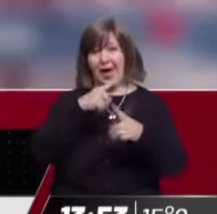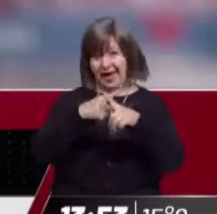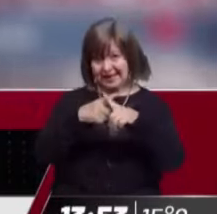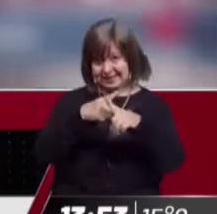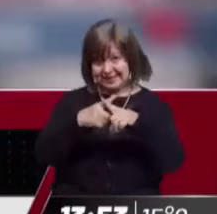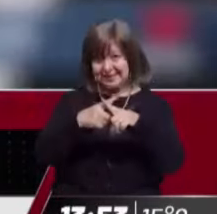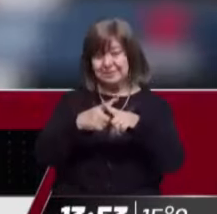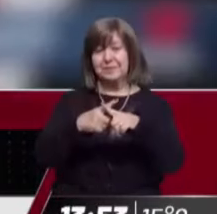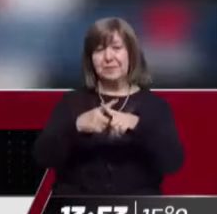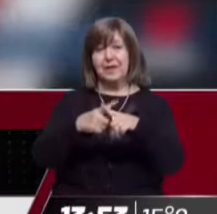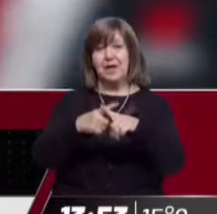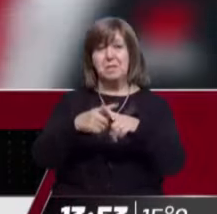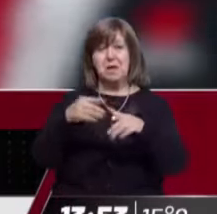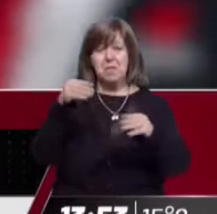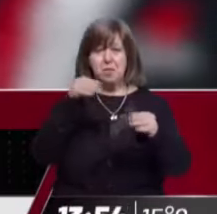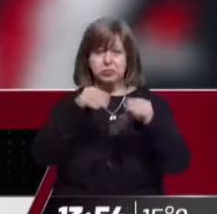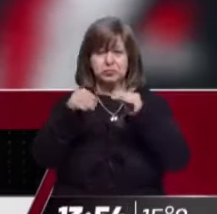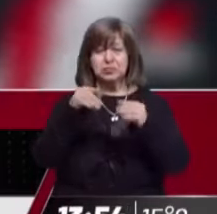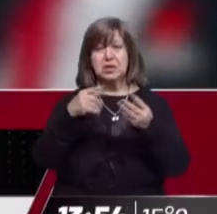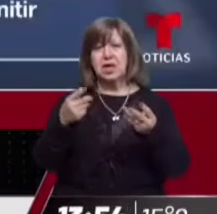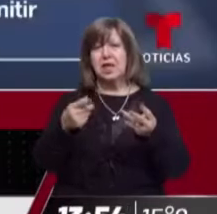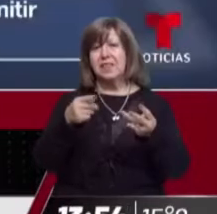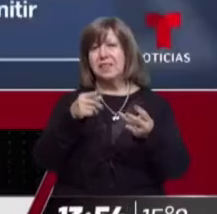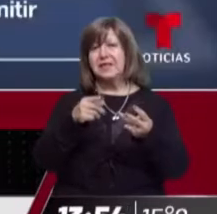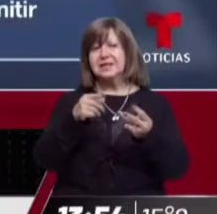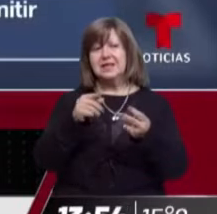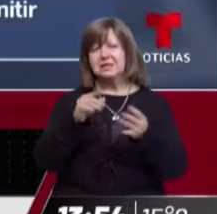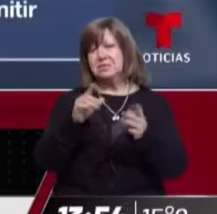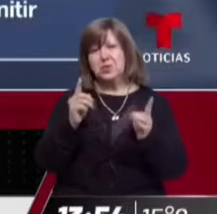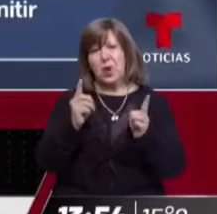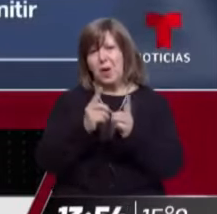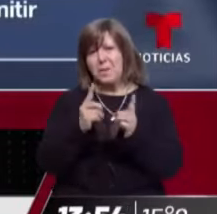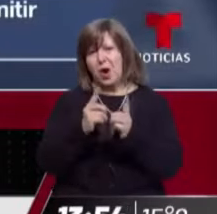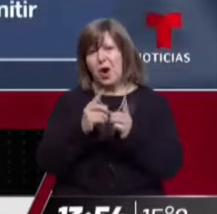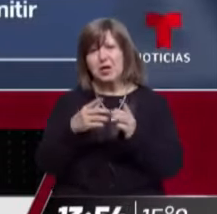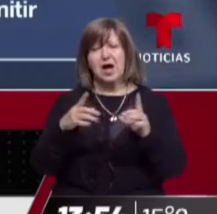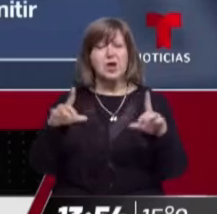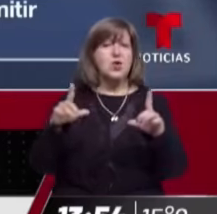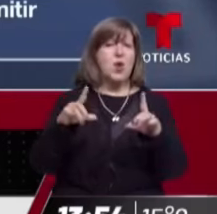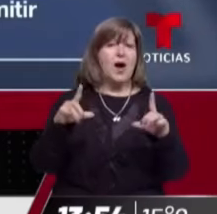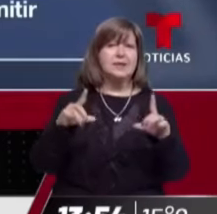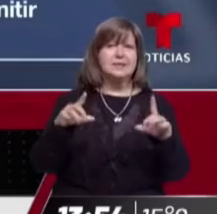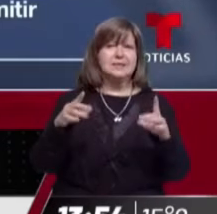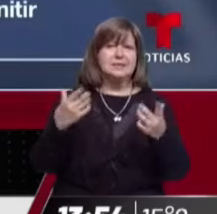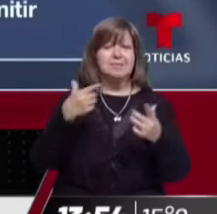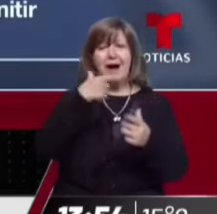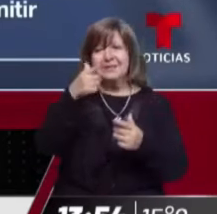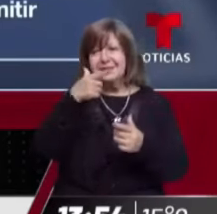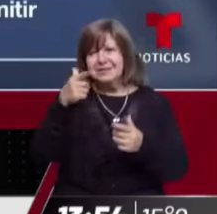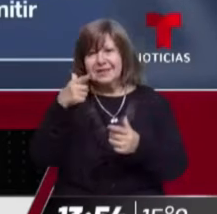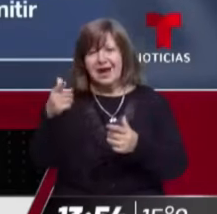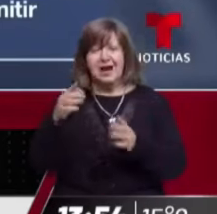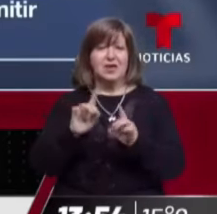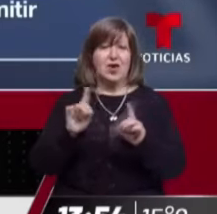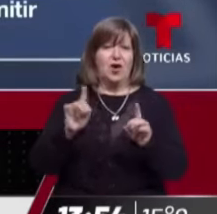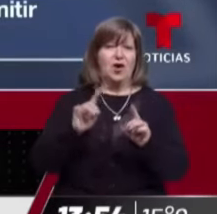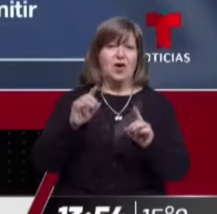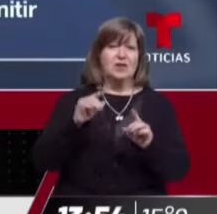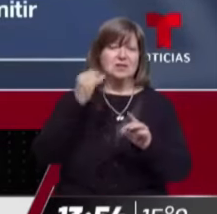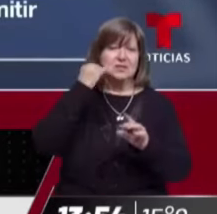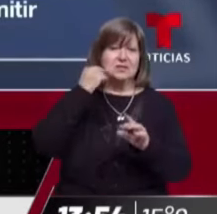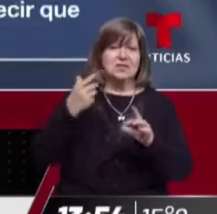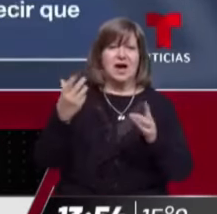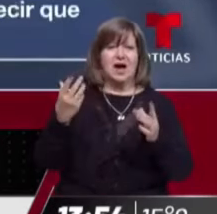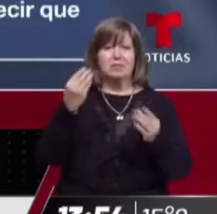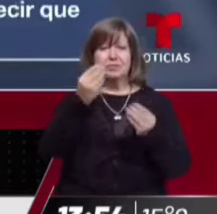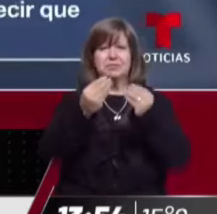X. Que en realidad fue un podcast porque no se vieron imágenes. Las imágenes que estamos viendo son más bien recreadas o